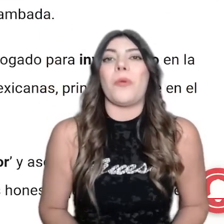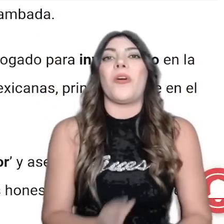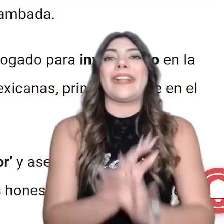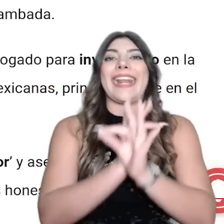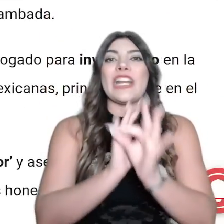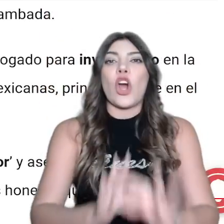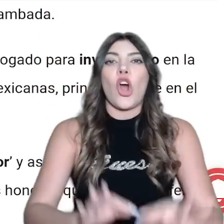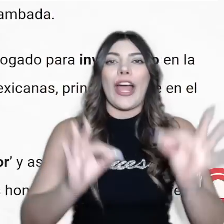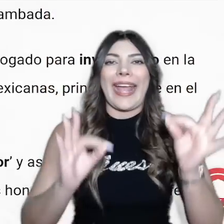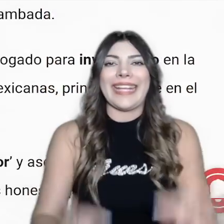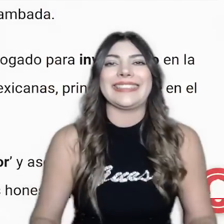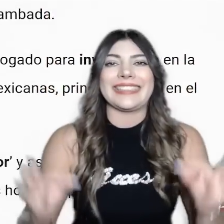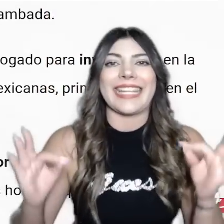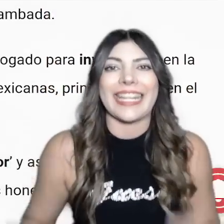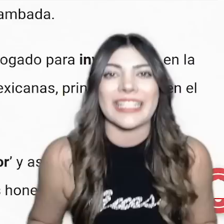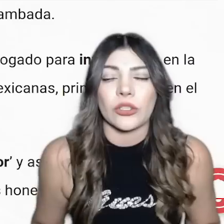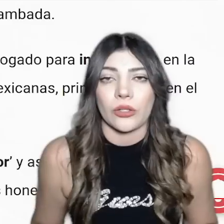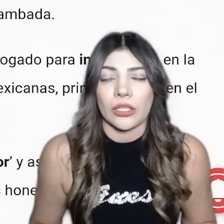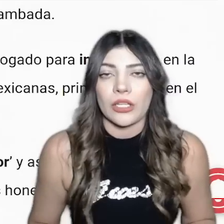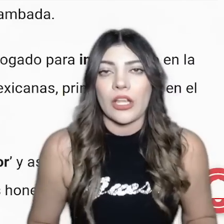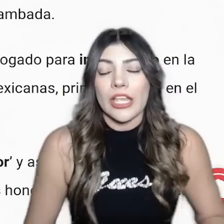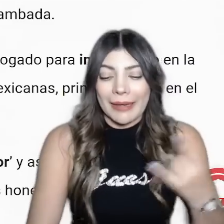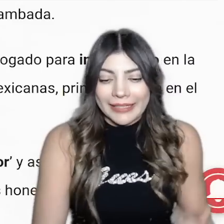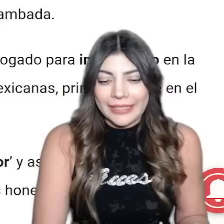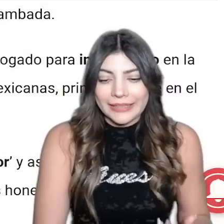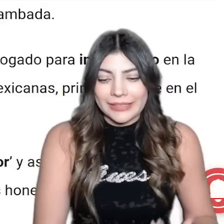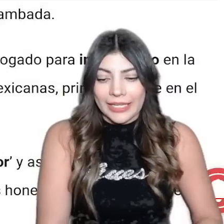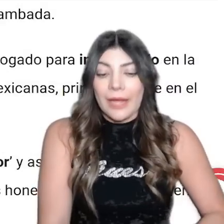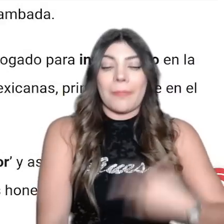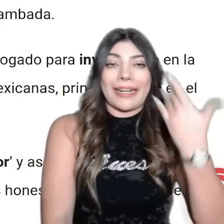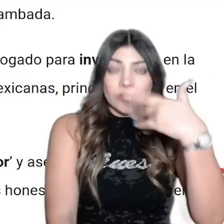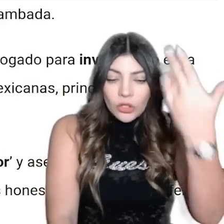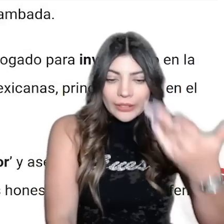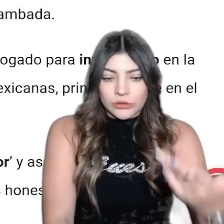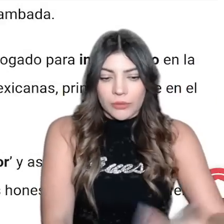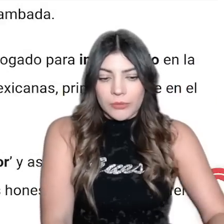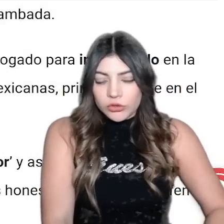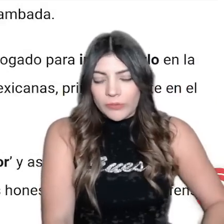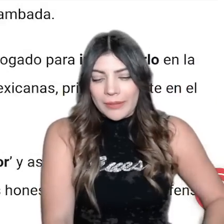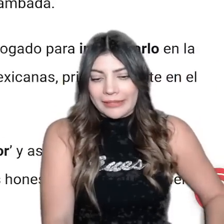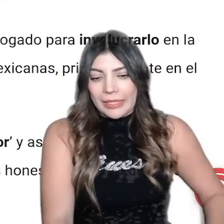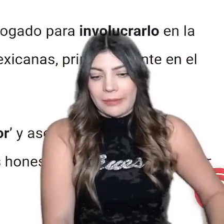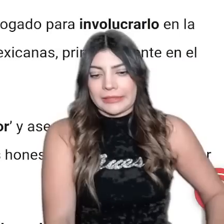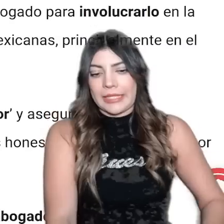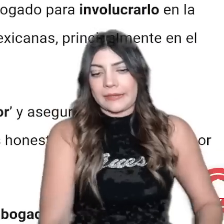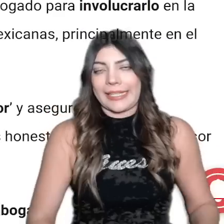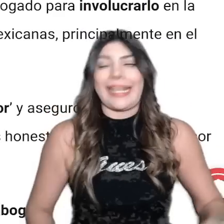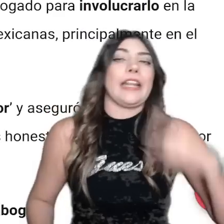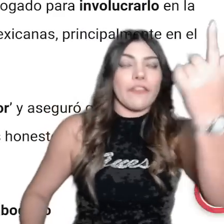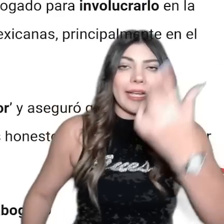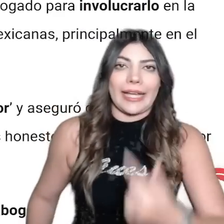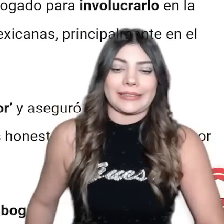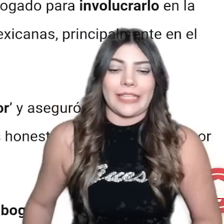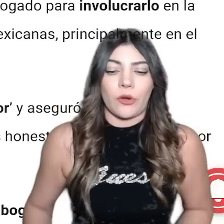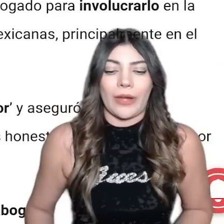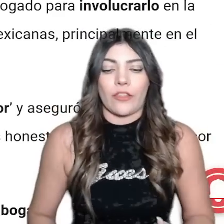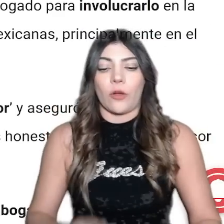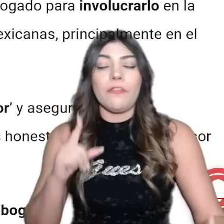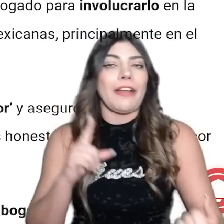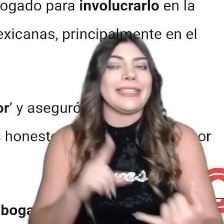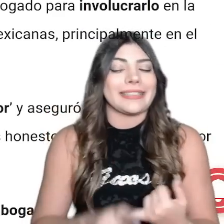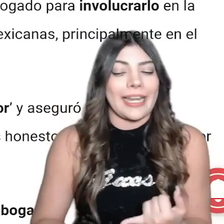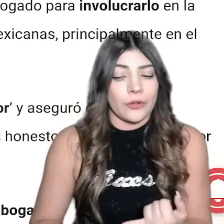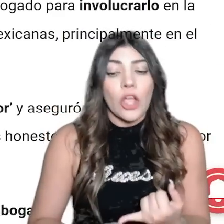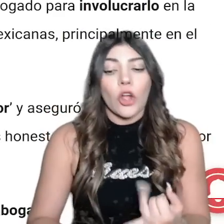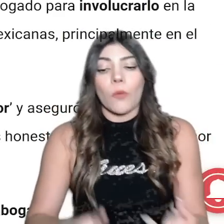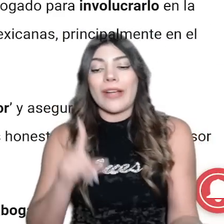eso porque no es cierto. Imagínense, para todo esto, amigos, obviamente el presidente califica a este abogado como